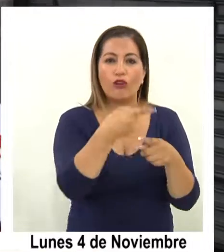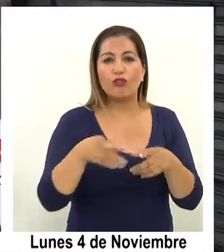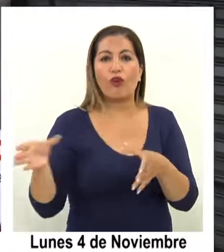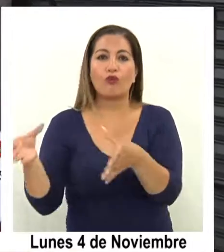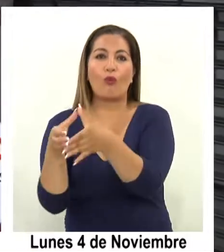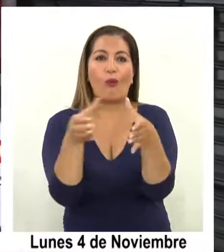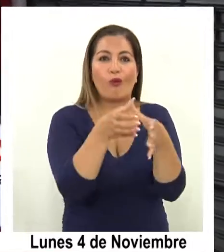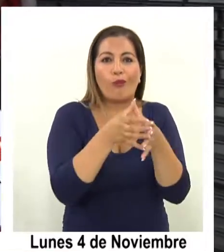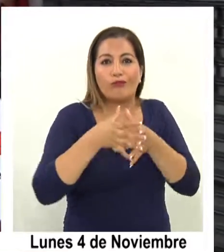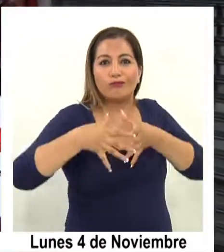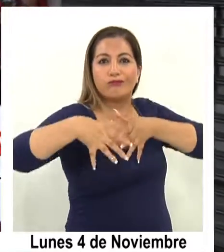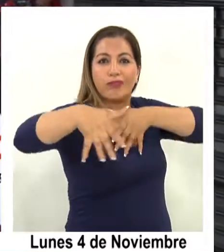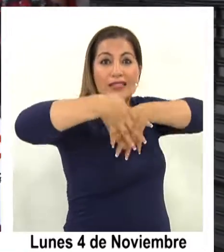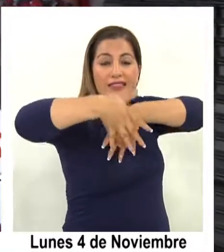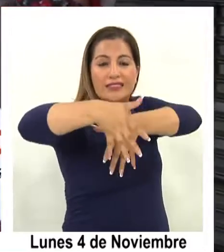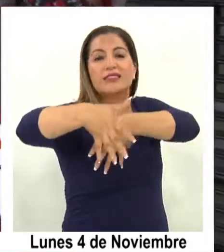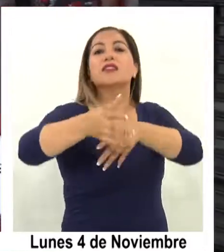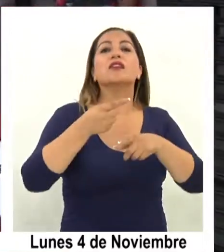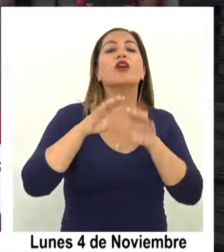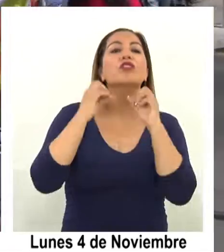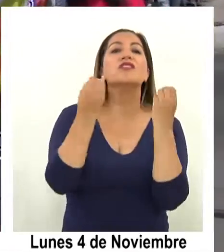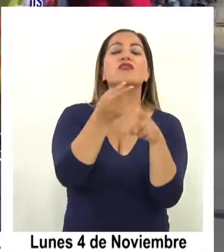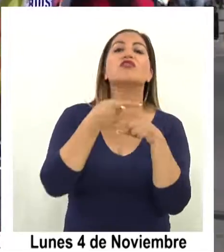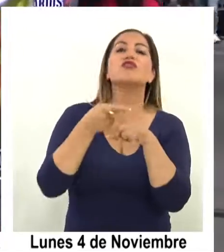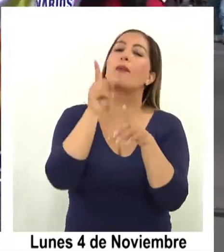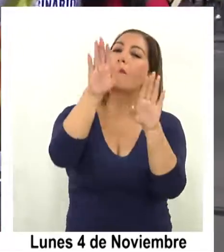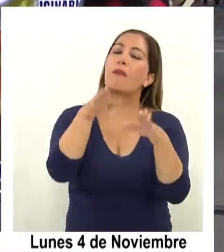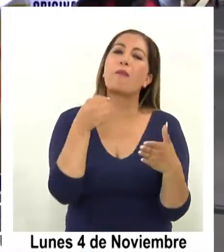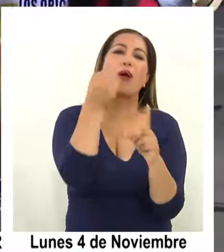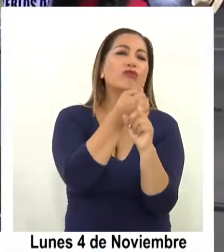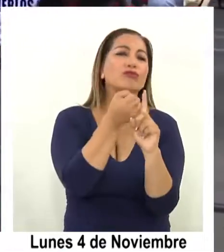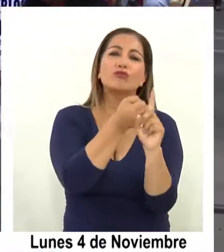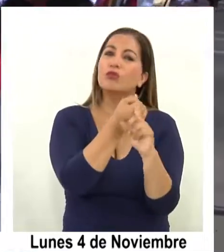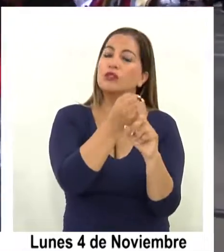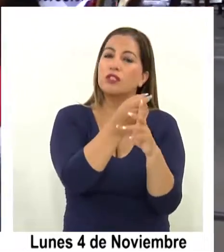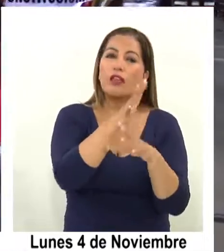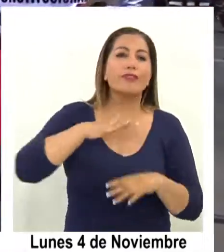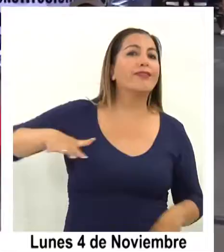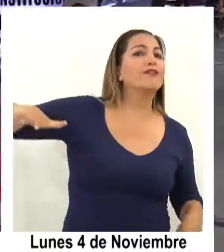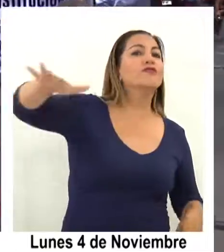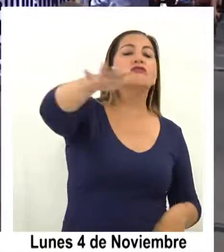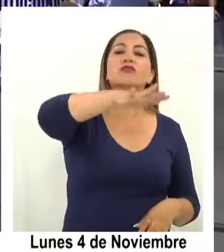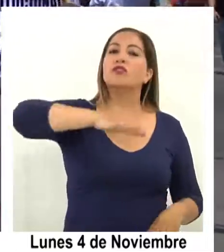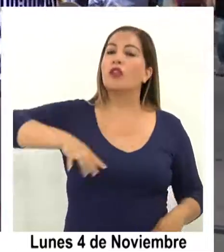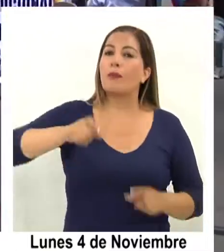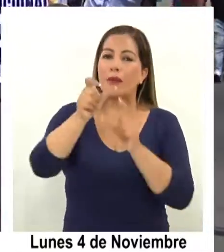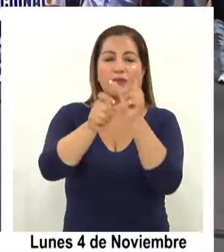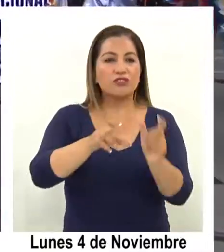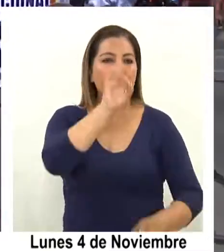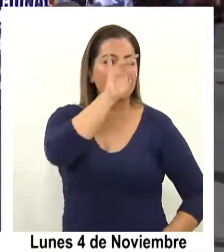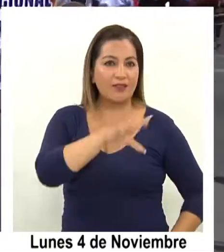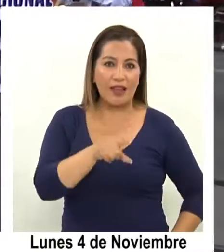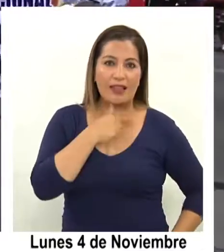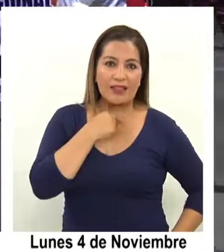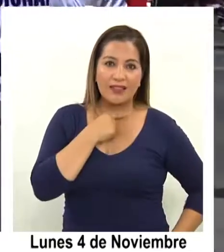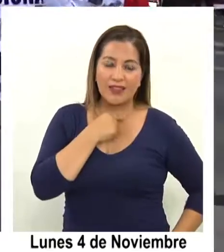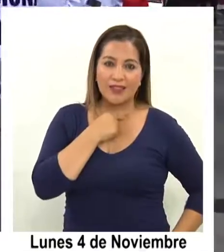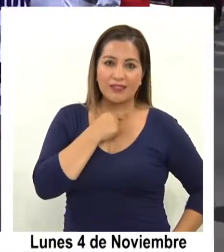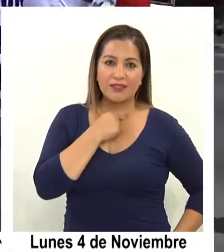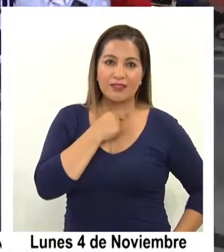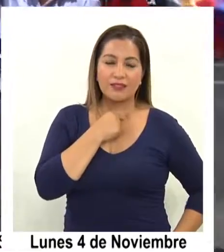otras organizaciones sociales y que estamos en la misma lucha, esta lucha transversal de todos. Esto es para todos los chilenos que queremos